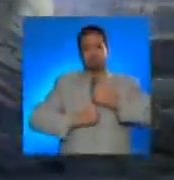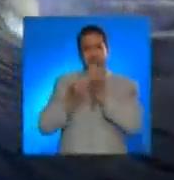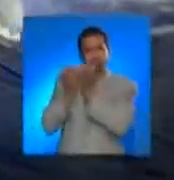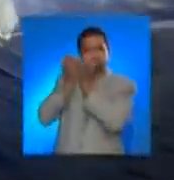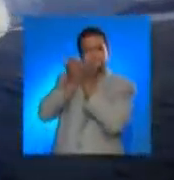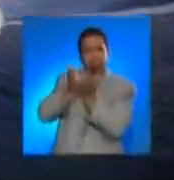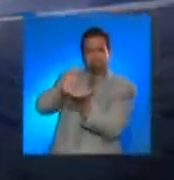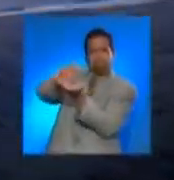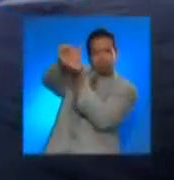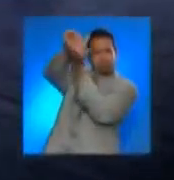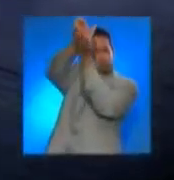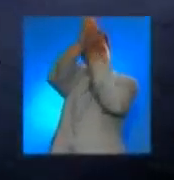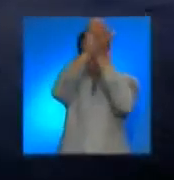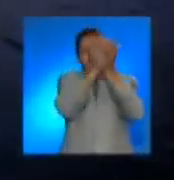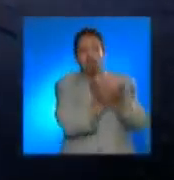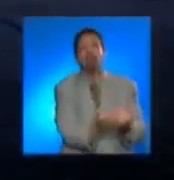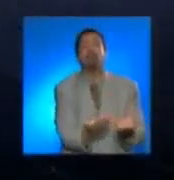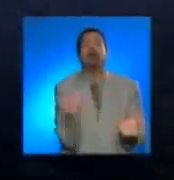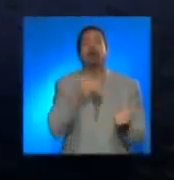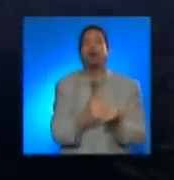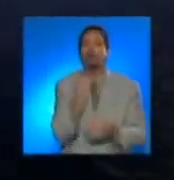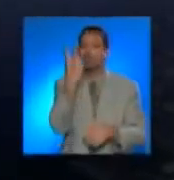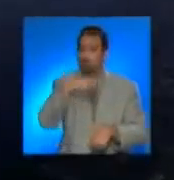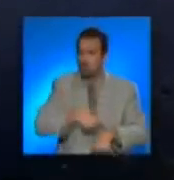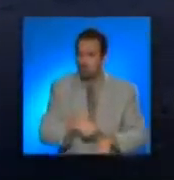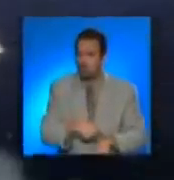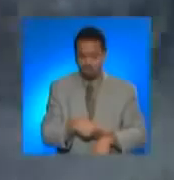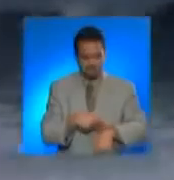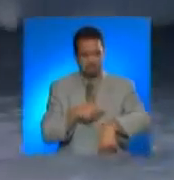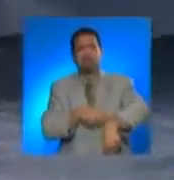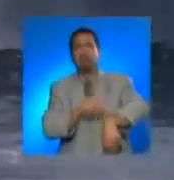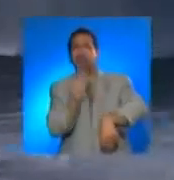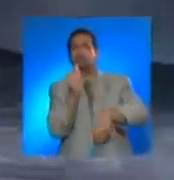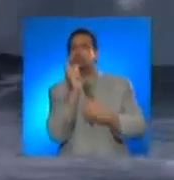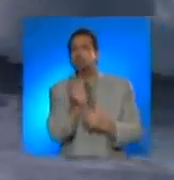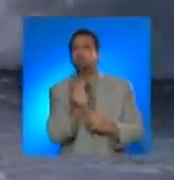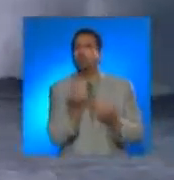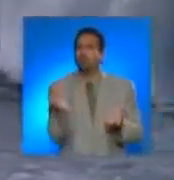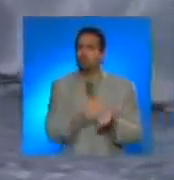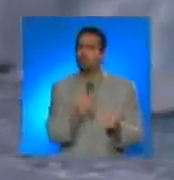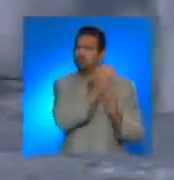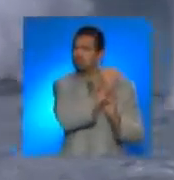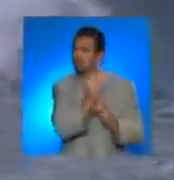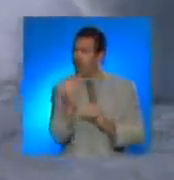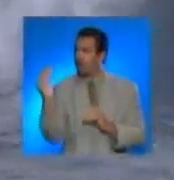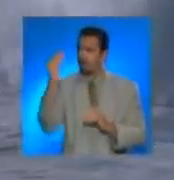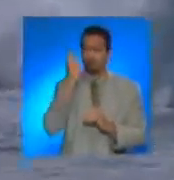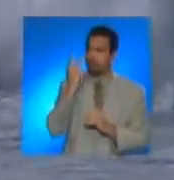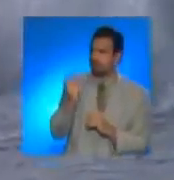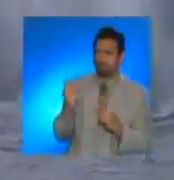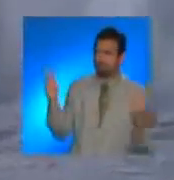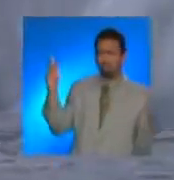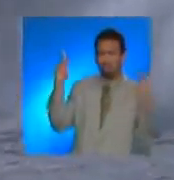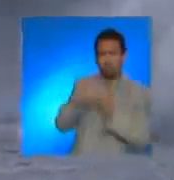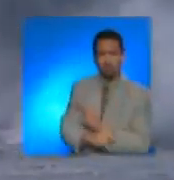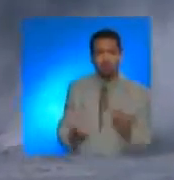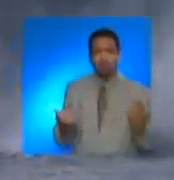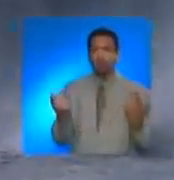se escuchó un ruido que fue intensificándose hasta que se empezó a sentir el terremoto, durando cerca de un minuto y